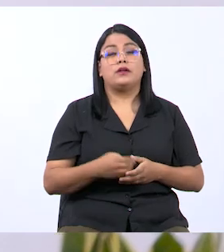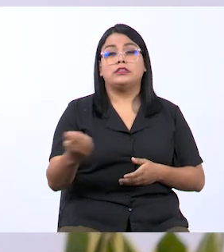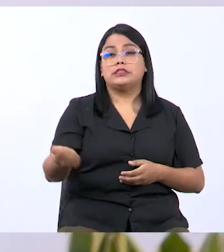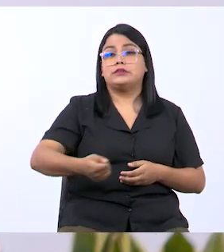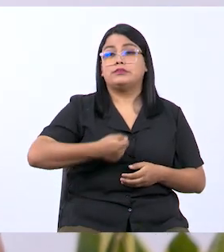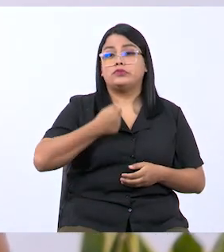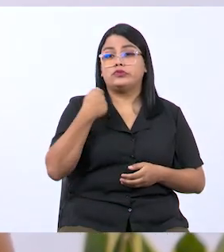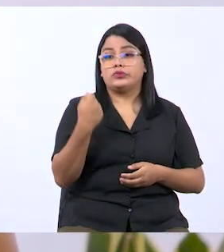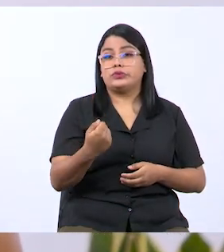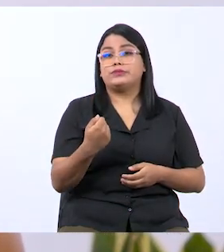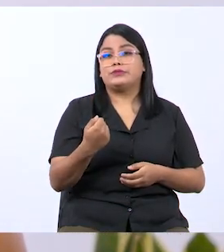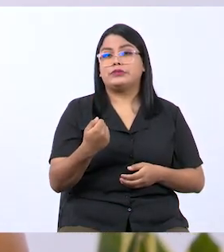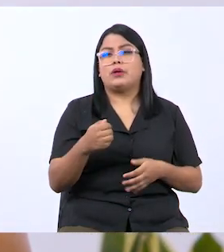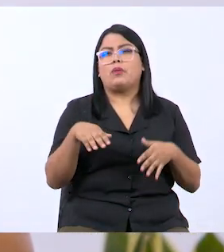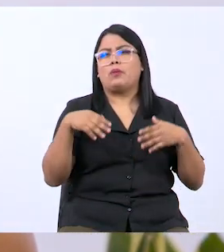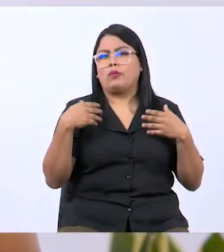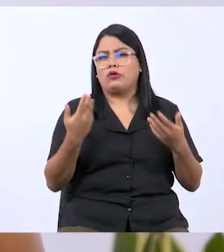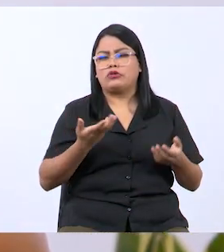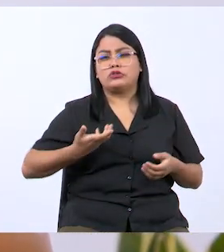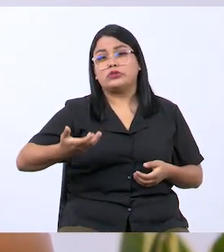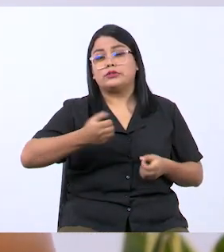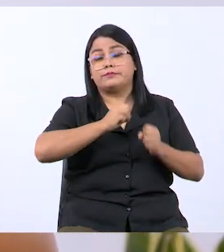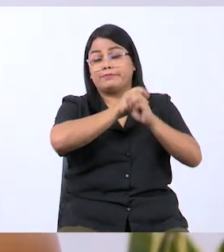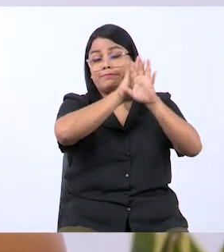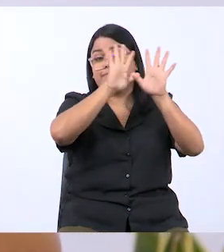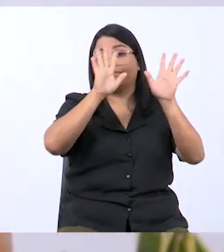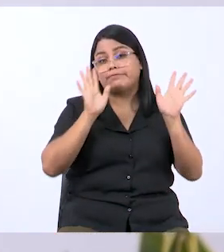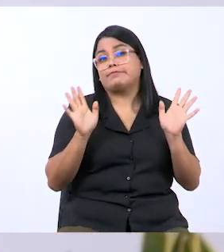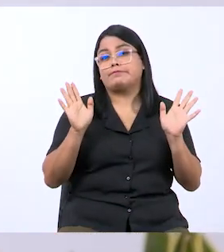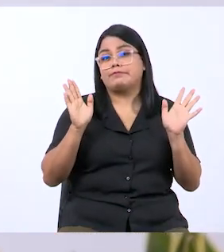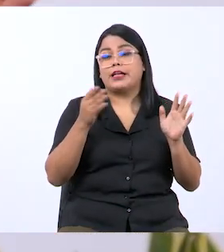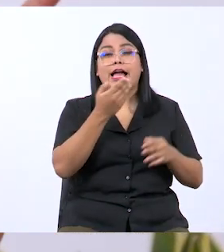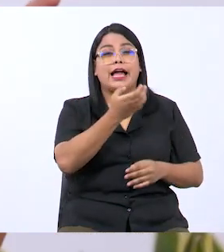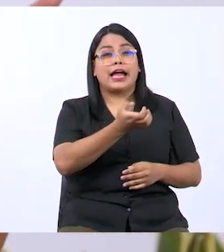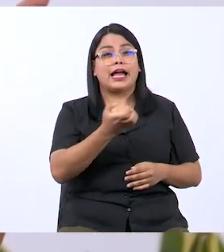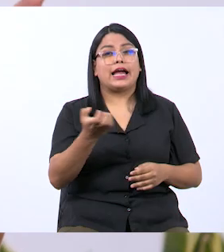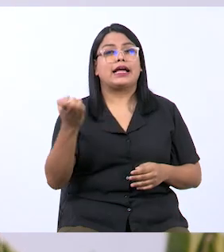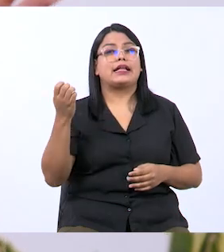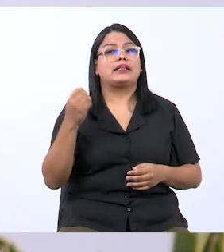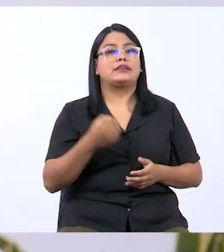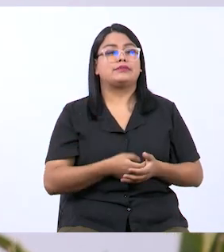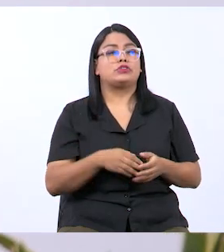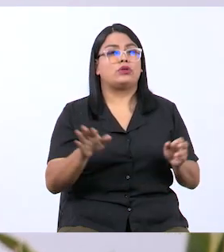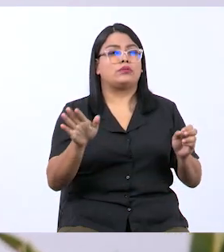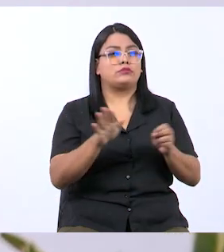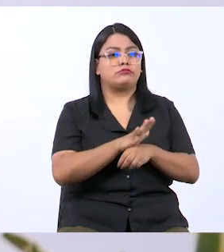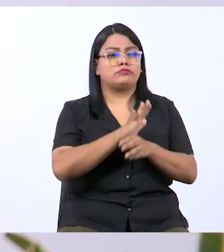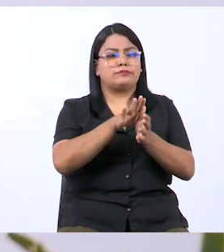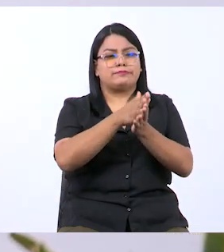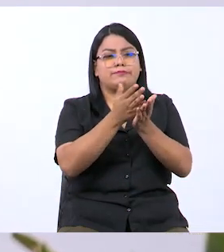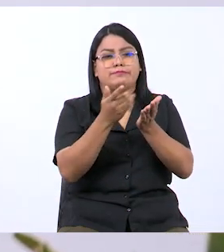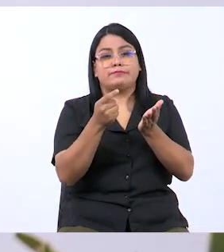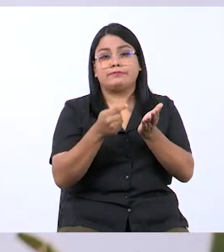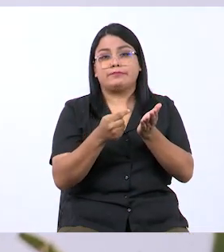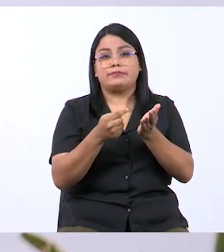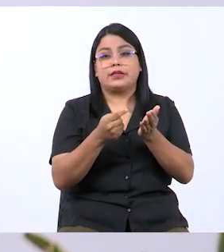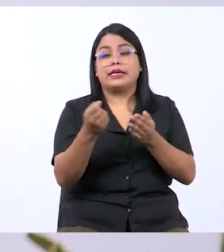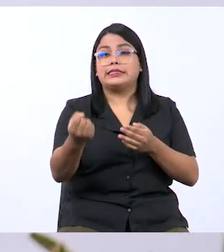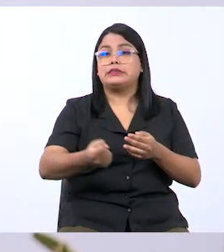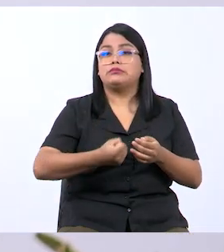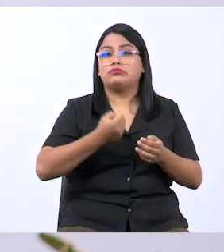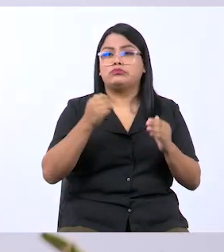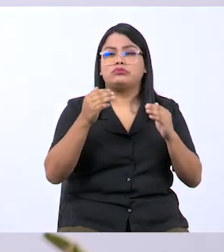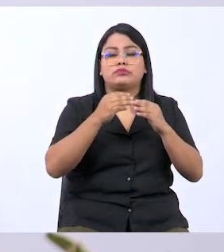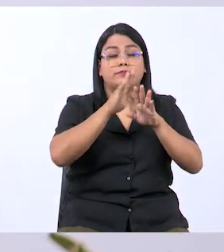Muy importante este segmento, ya que nos permite tener claridad en cada uno de los elementos que componen el libro de texto.